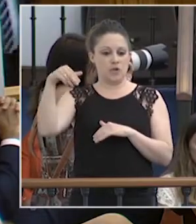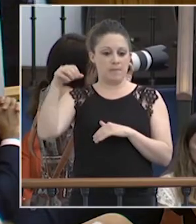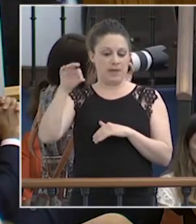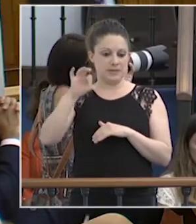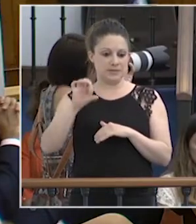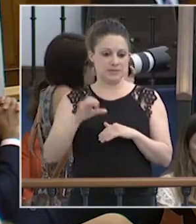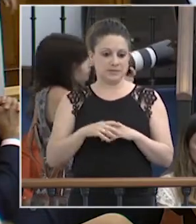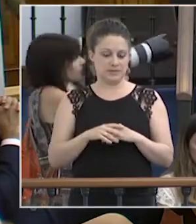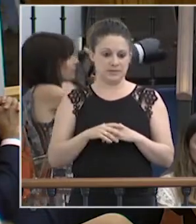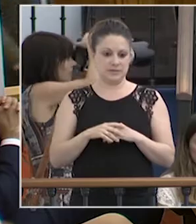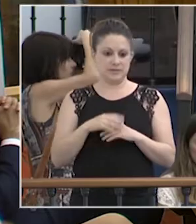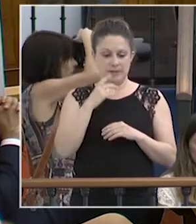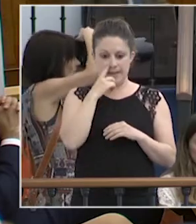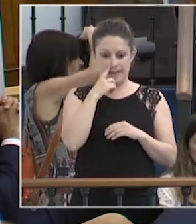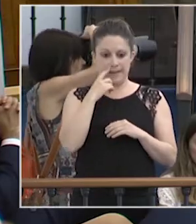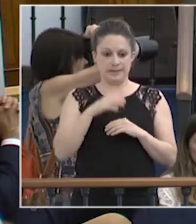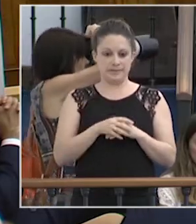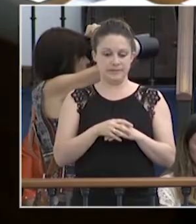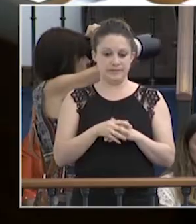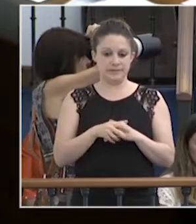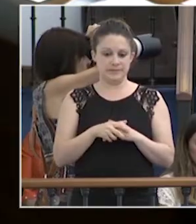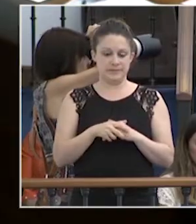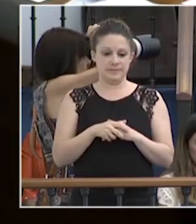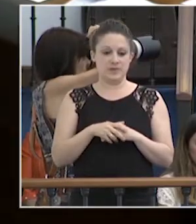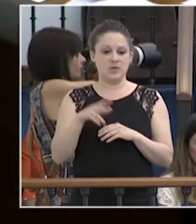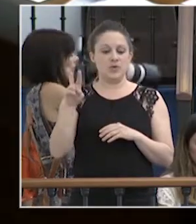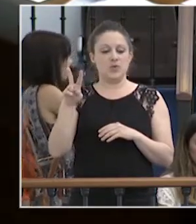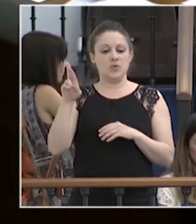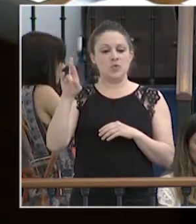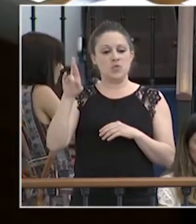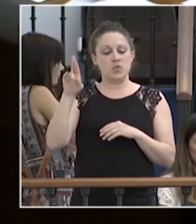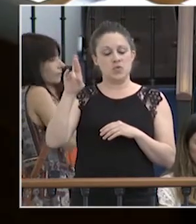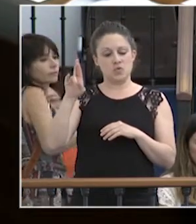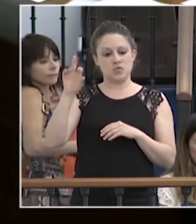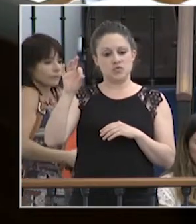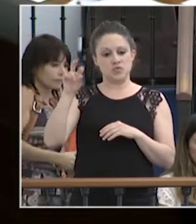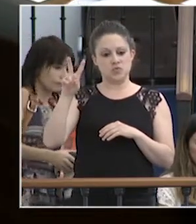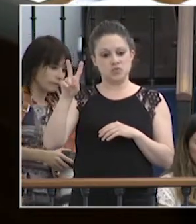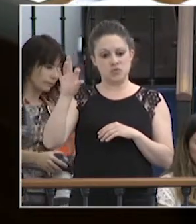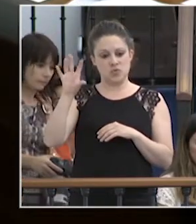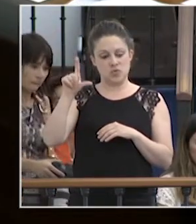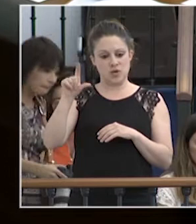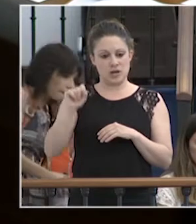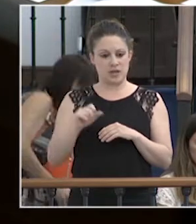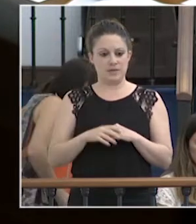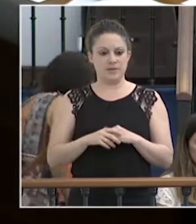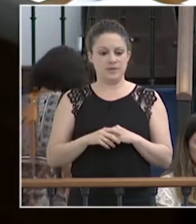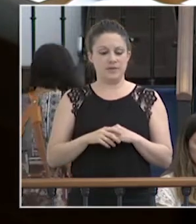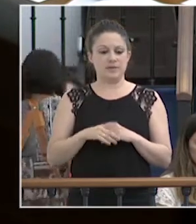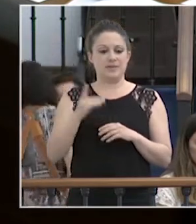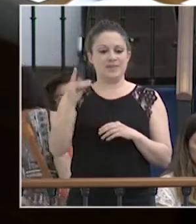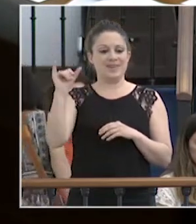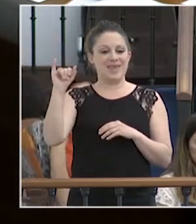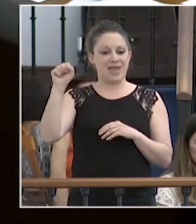doña Ana Cristina Guarino López, doña Úrsula López Fuentes, doña Diana